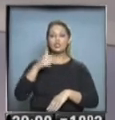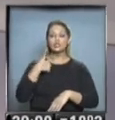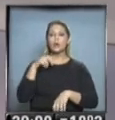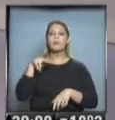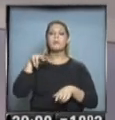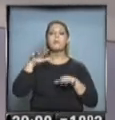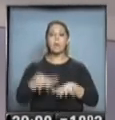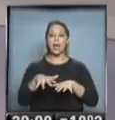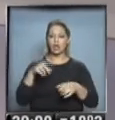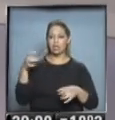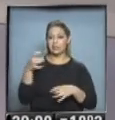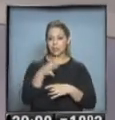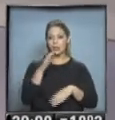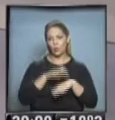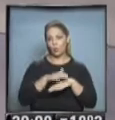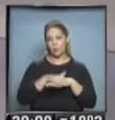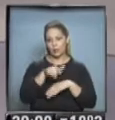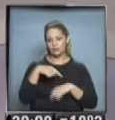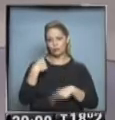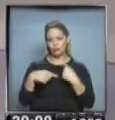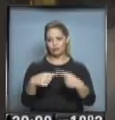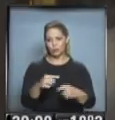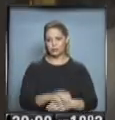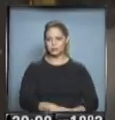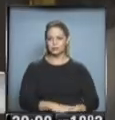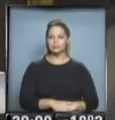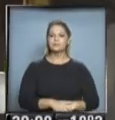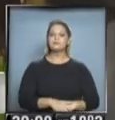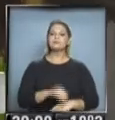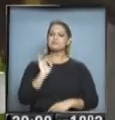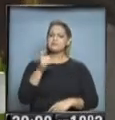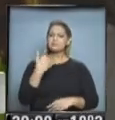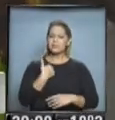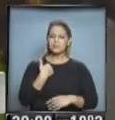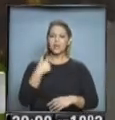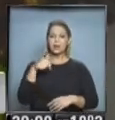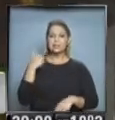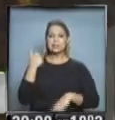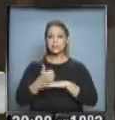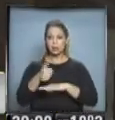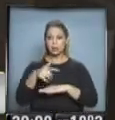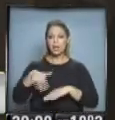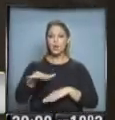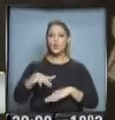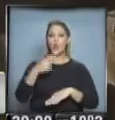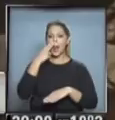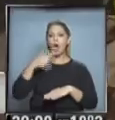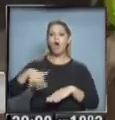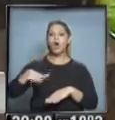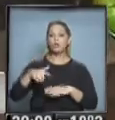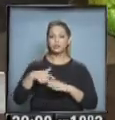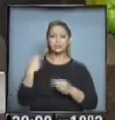de trenes con todas las consecuencias. Así es, Cecilia, Pablo, aquí estamos en 11.